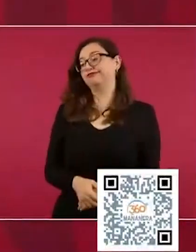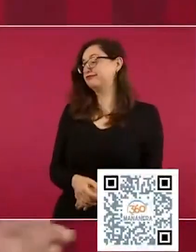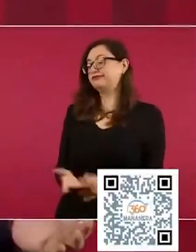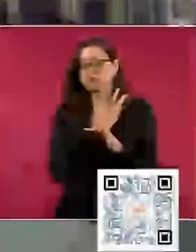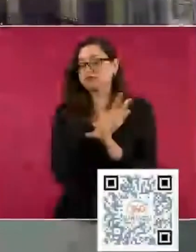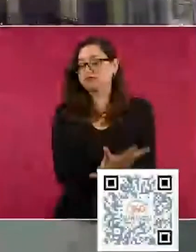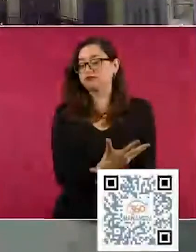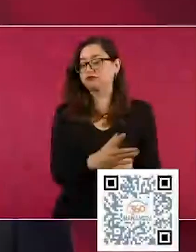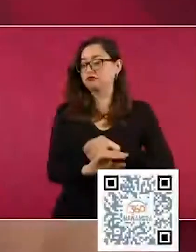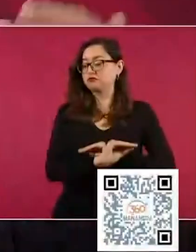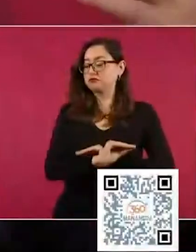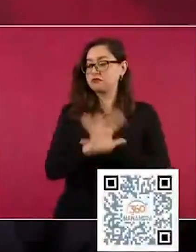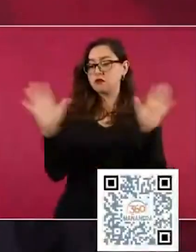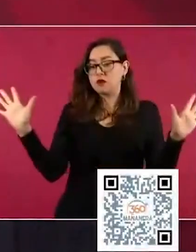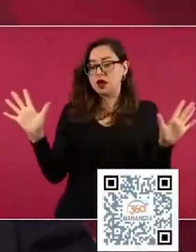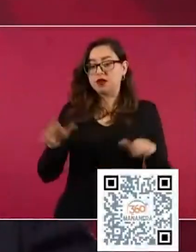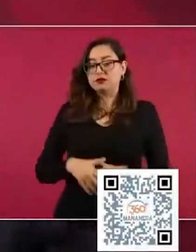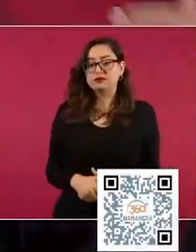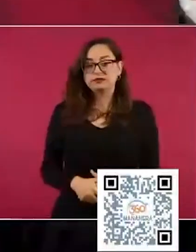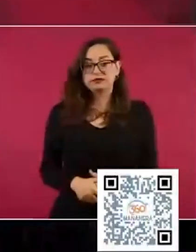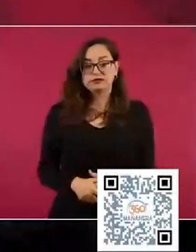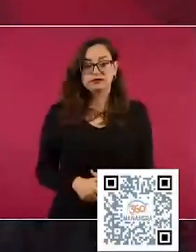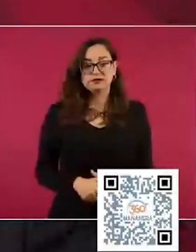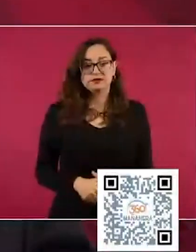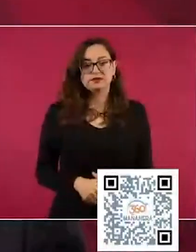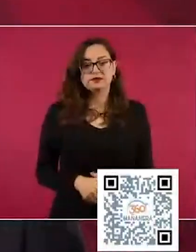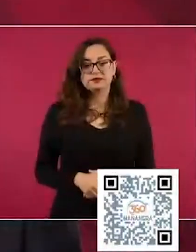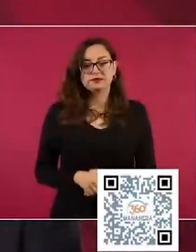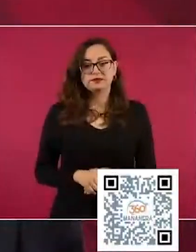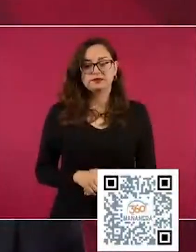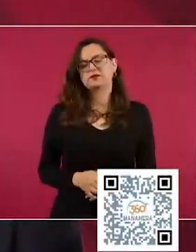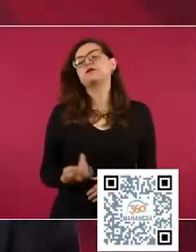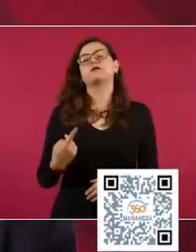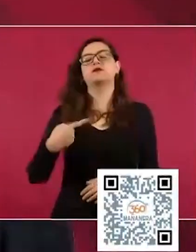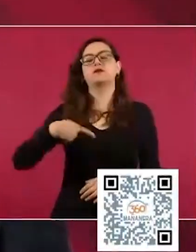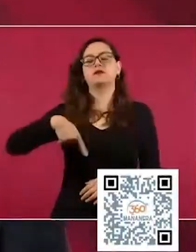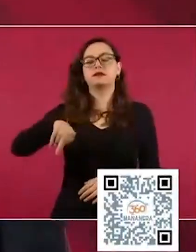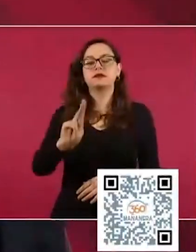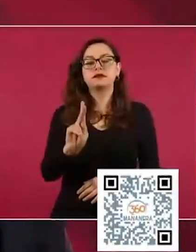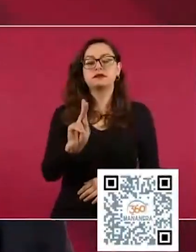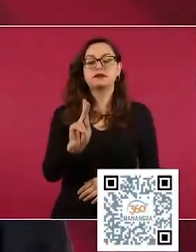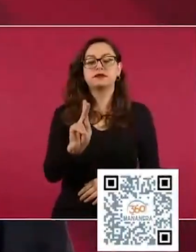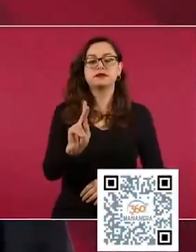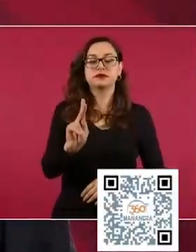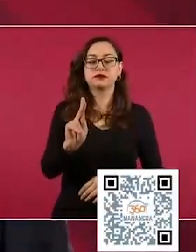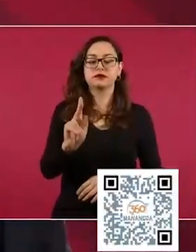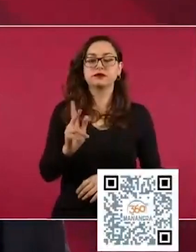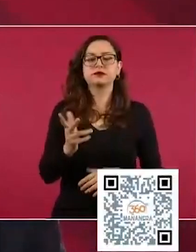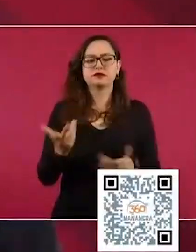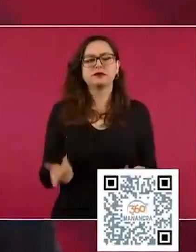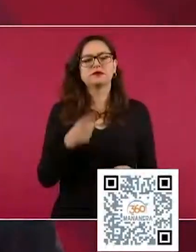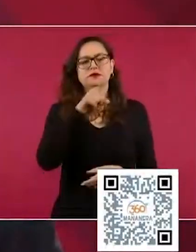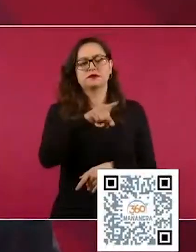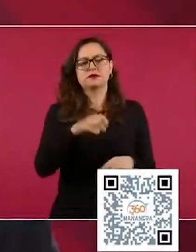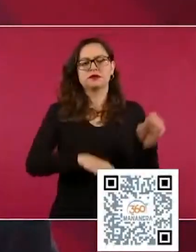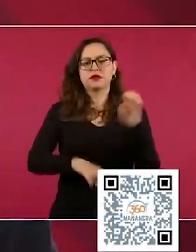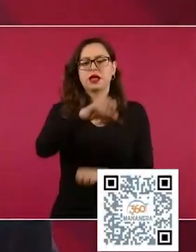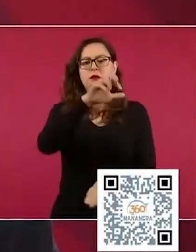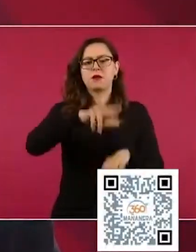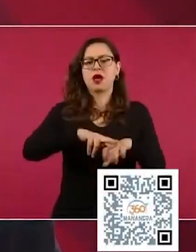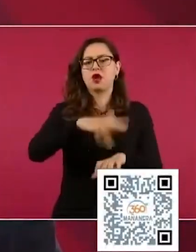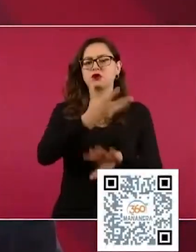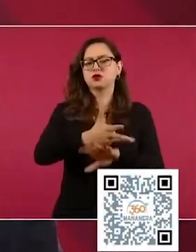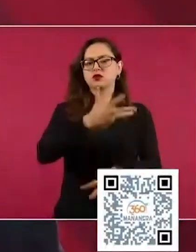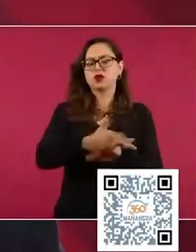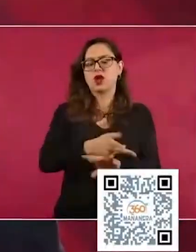es muy claro pero le tenemos confianza a quien Salazar